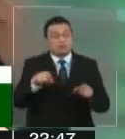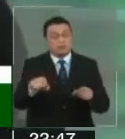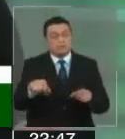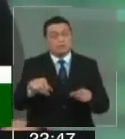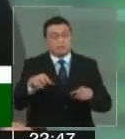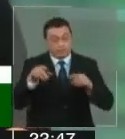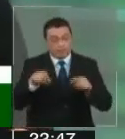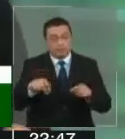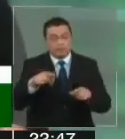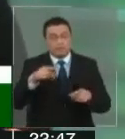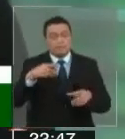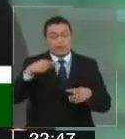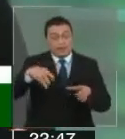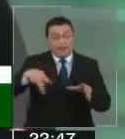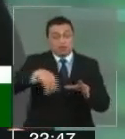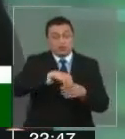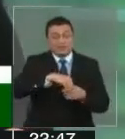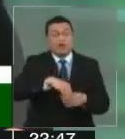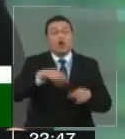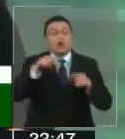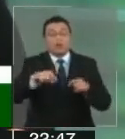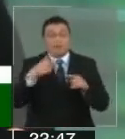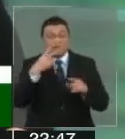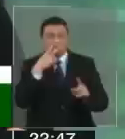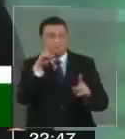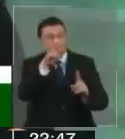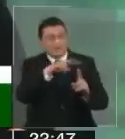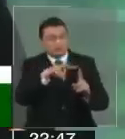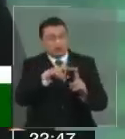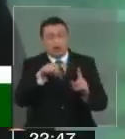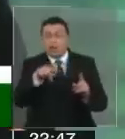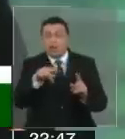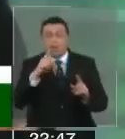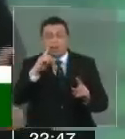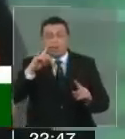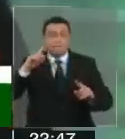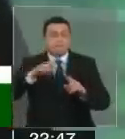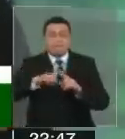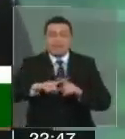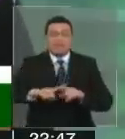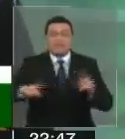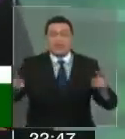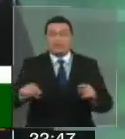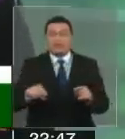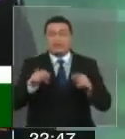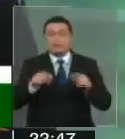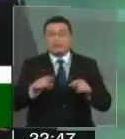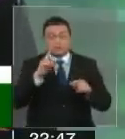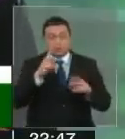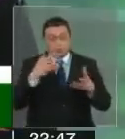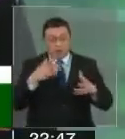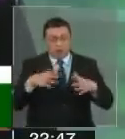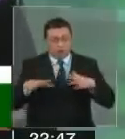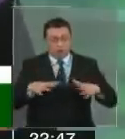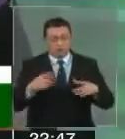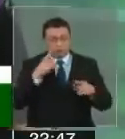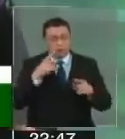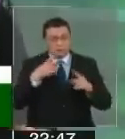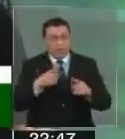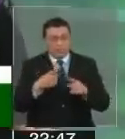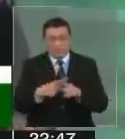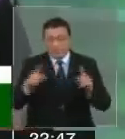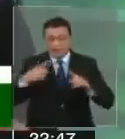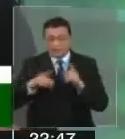visión respecto a los demás es completamente distinta. Todos los permisos más que ella se da a sí misma, de sus